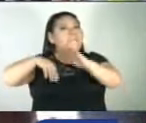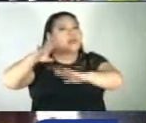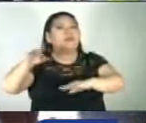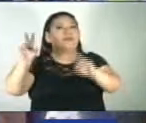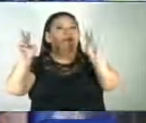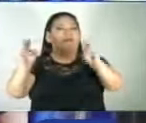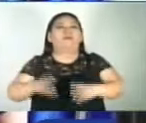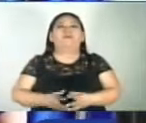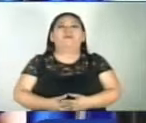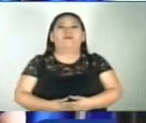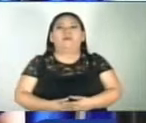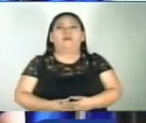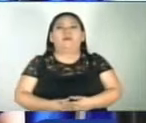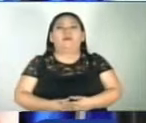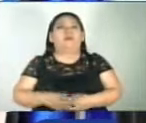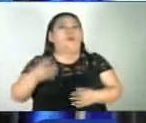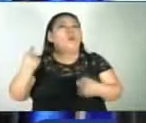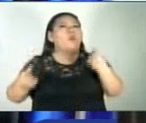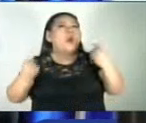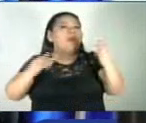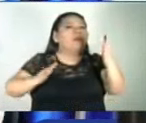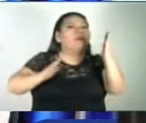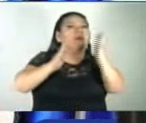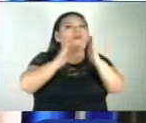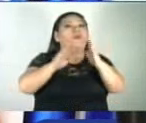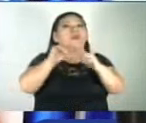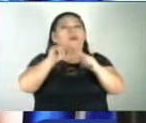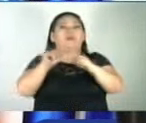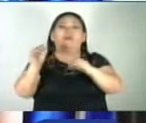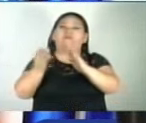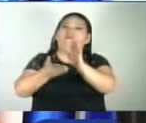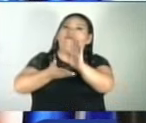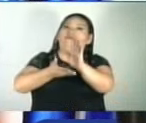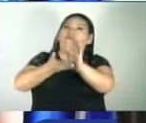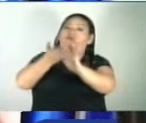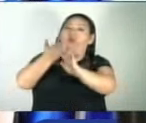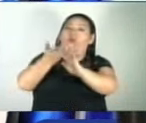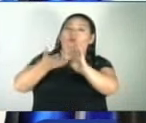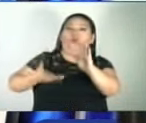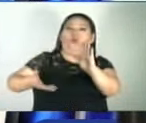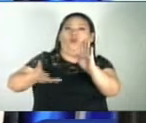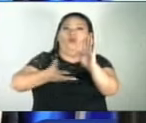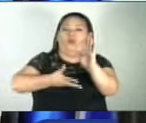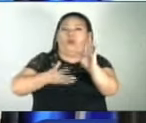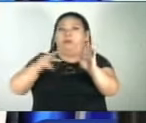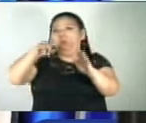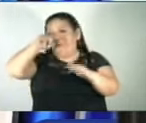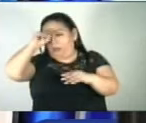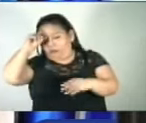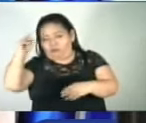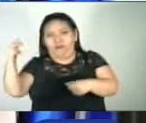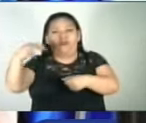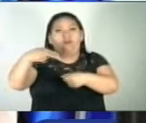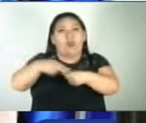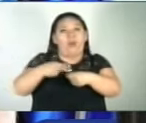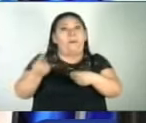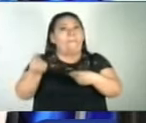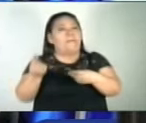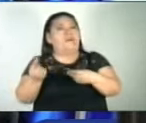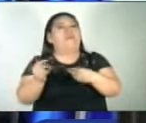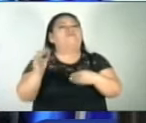este rubro. ¿Cuál es el gran reto? Hacer que ese crecimiento que estamos teniendo para generar empleo, para mayor derrame